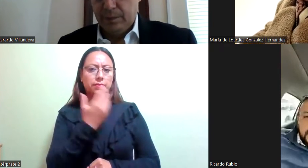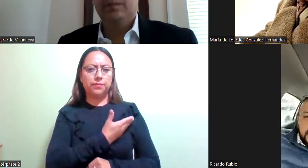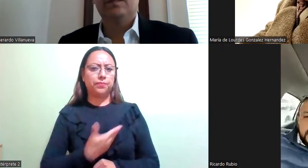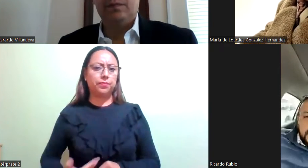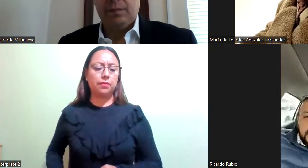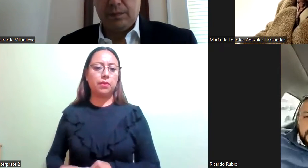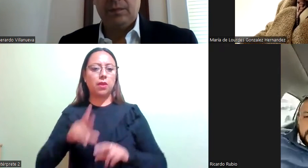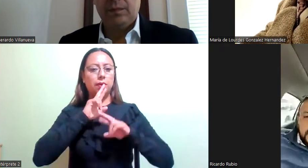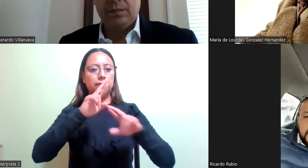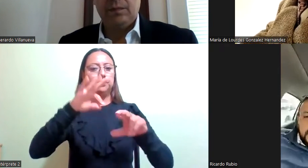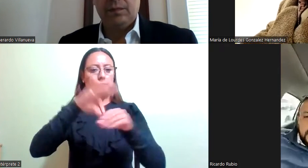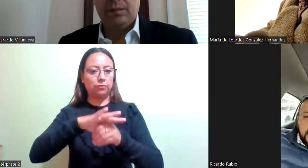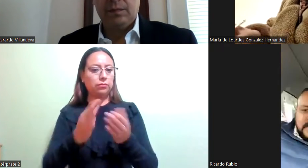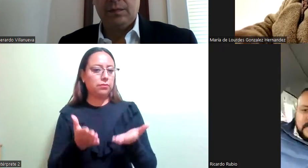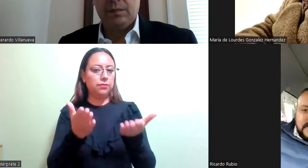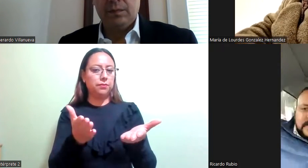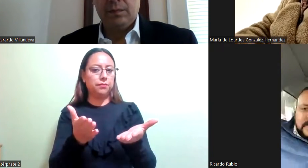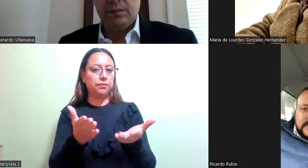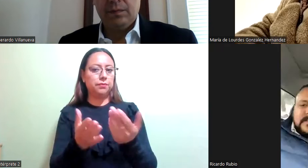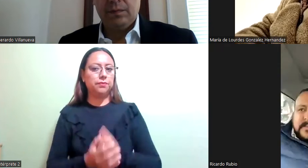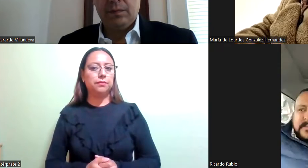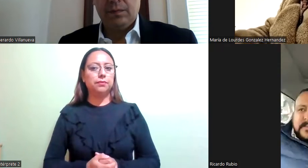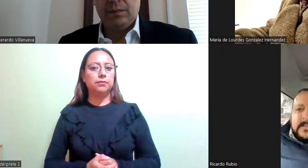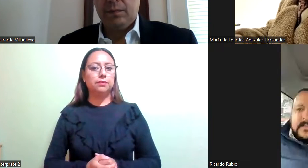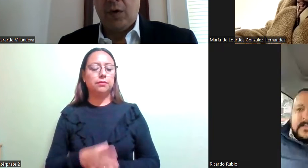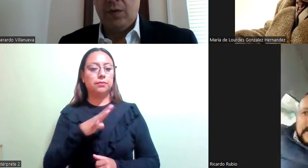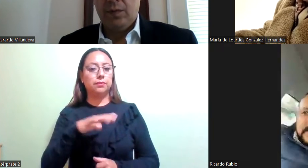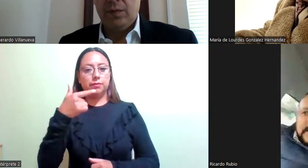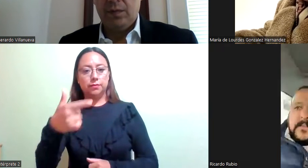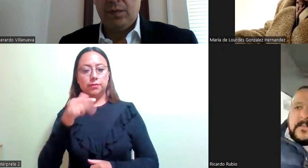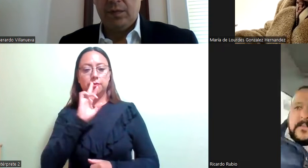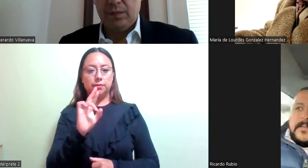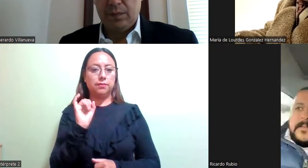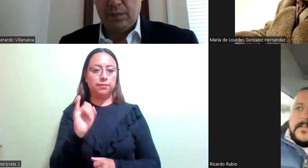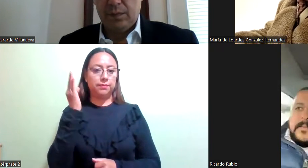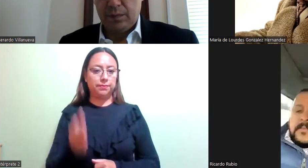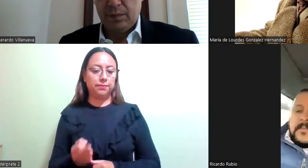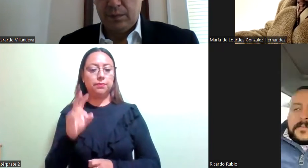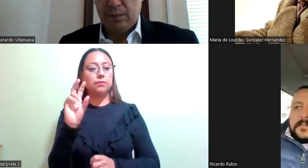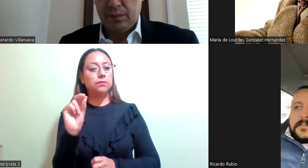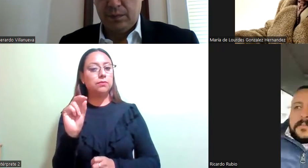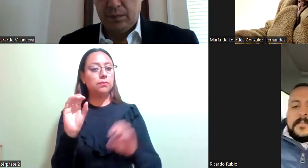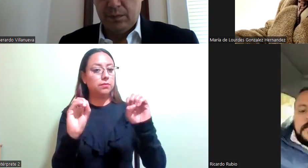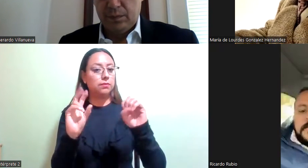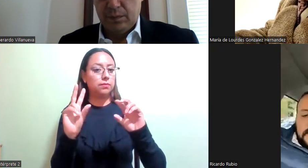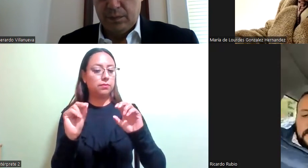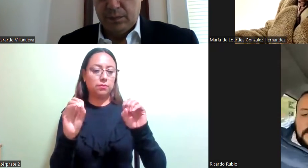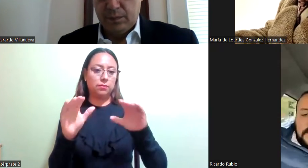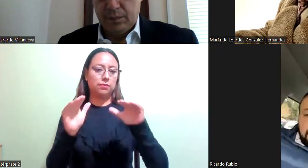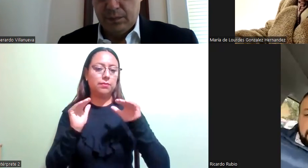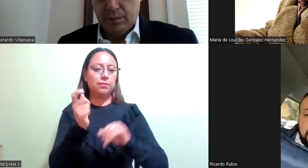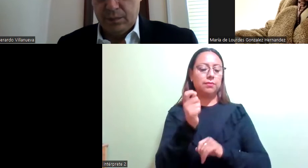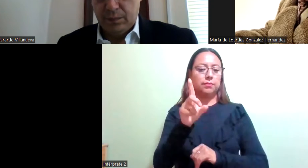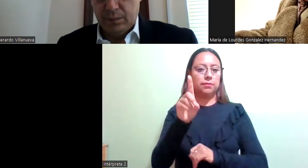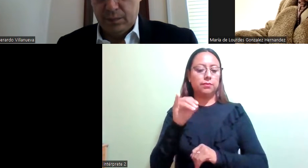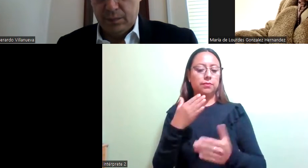el resultado de la votación es el siguiente. 7 votos a favor, 0 en contra, 0 abstenciones, por lo que se aprueba el